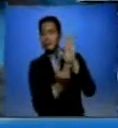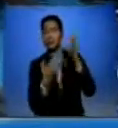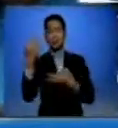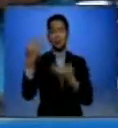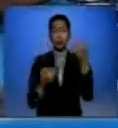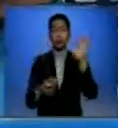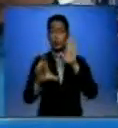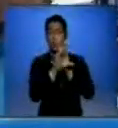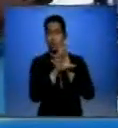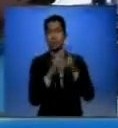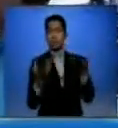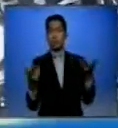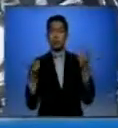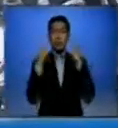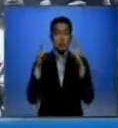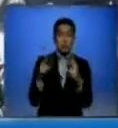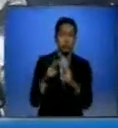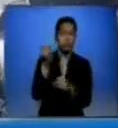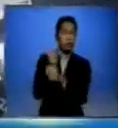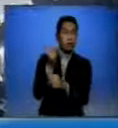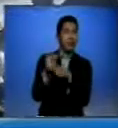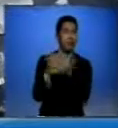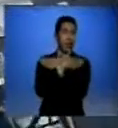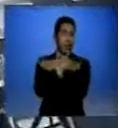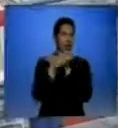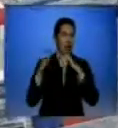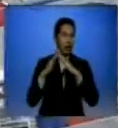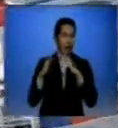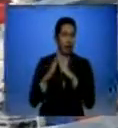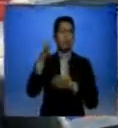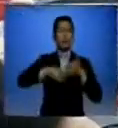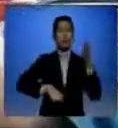y Reconocimiento del Trabajo en el Hogar, aprobada el